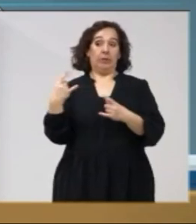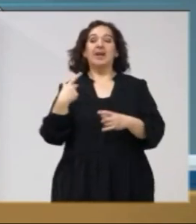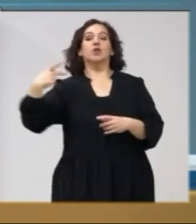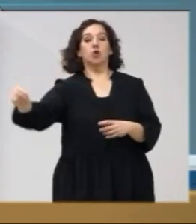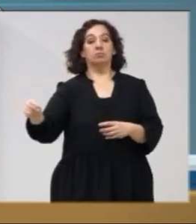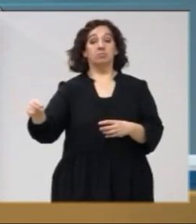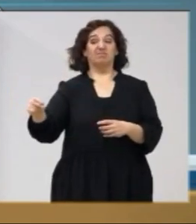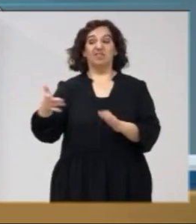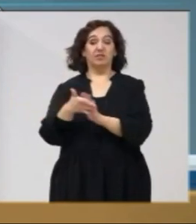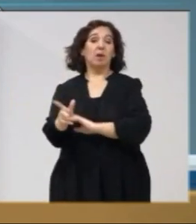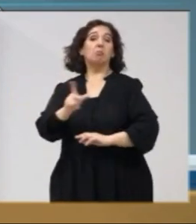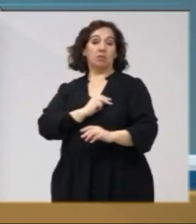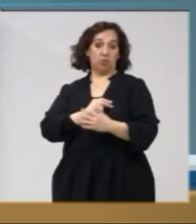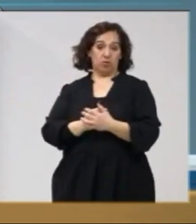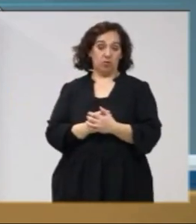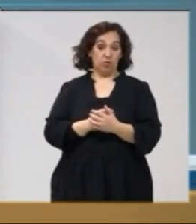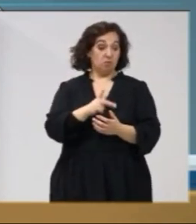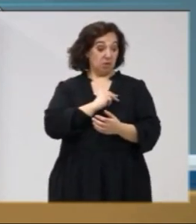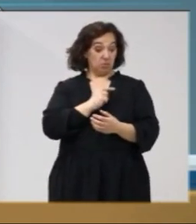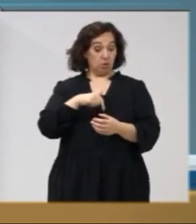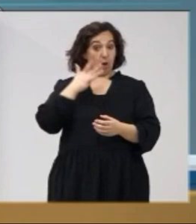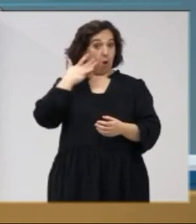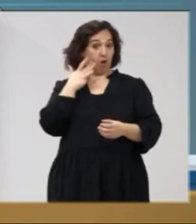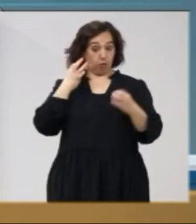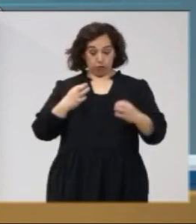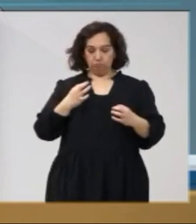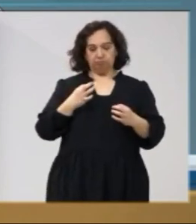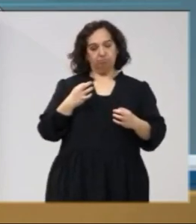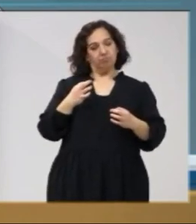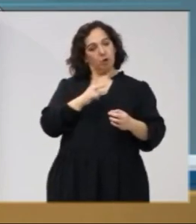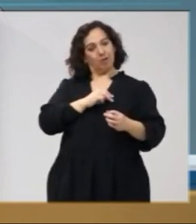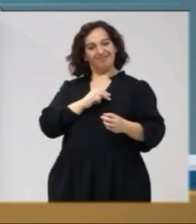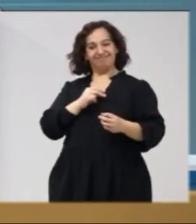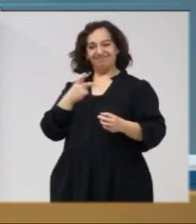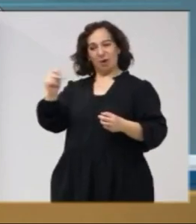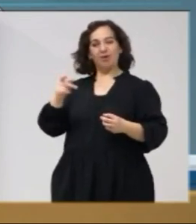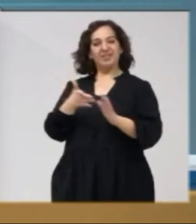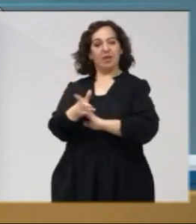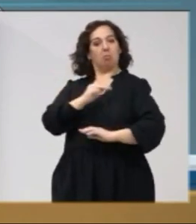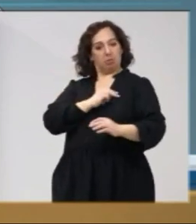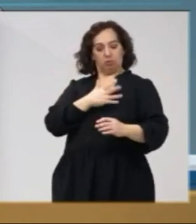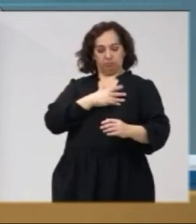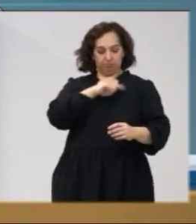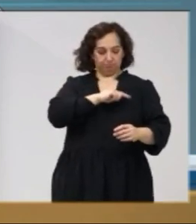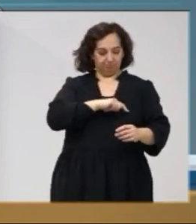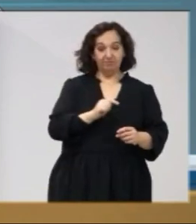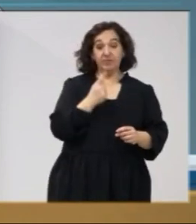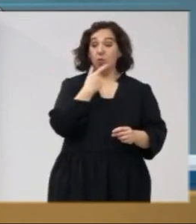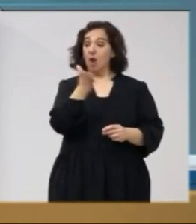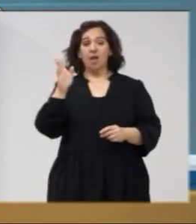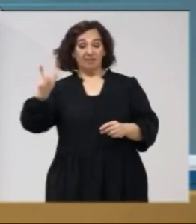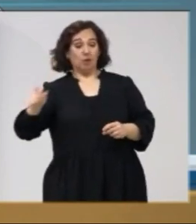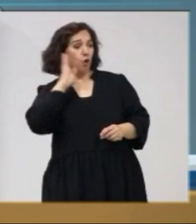es un premio que los honrados tenemos. Los corruptos, aparte de la